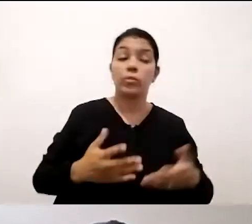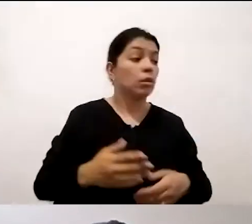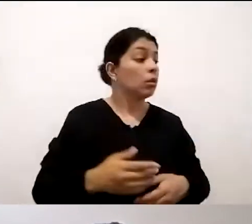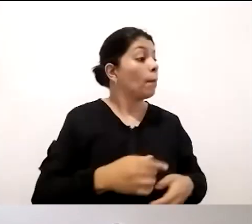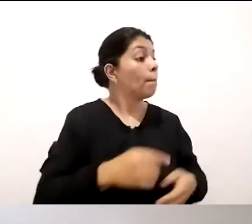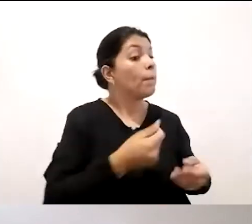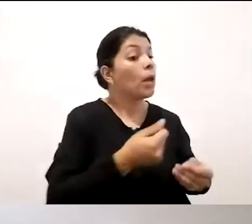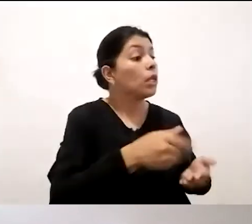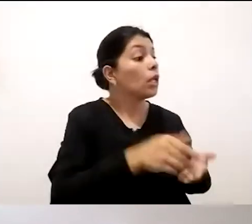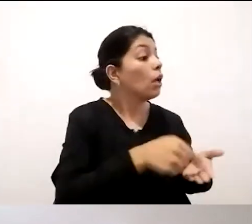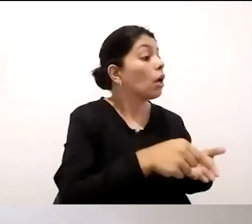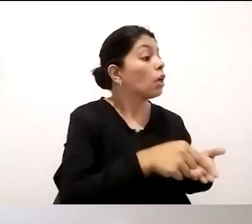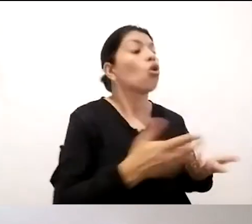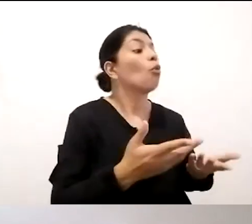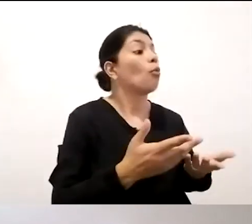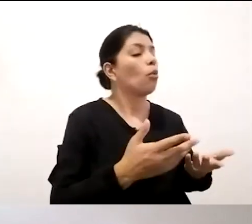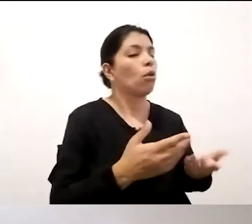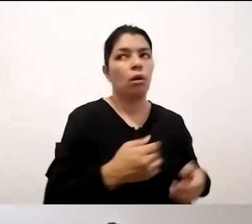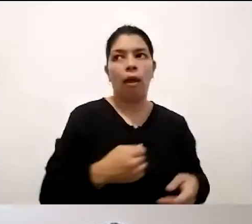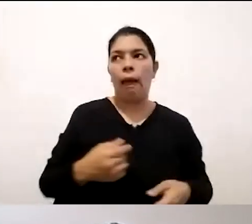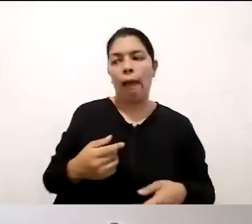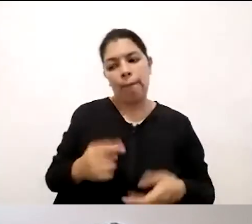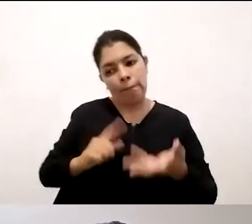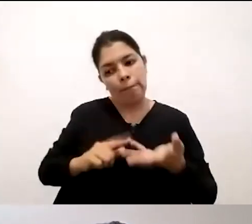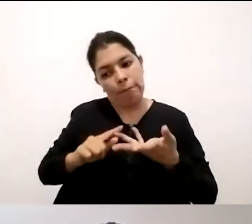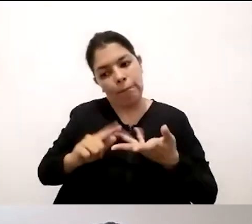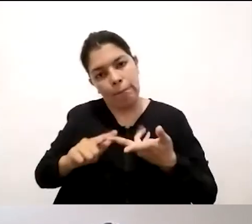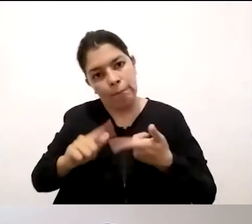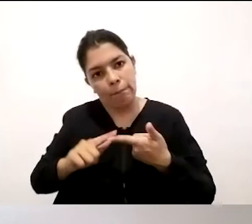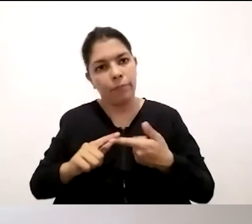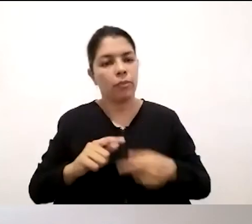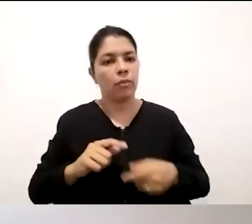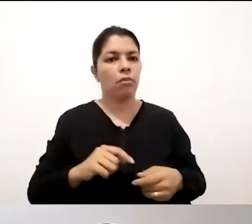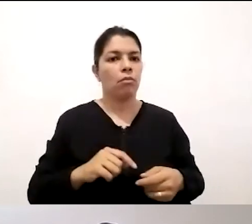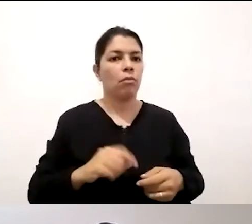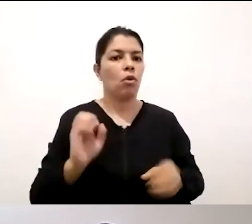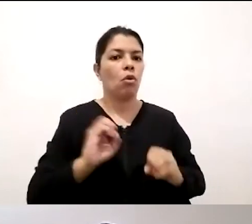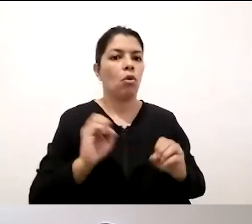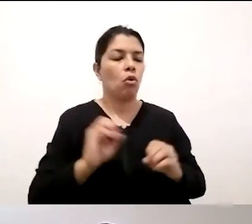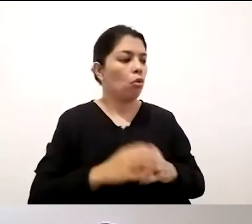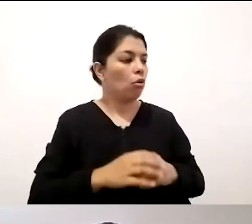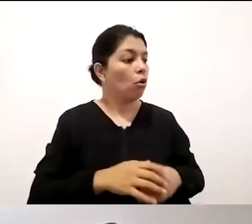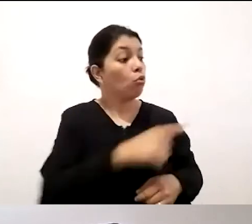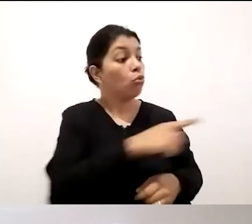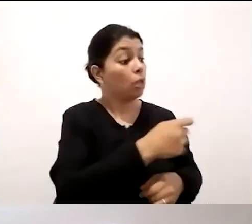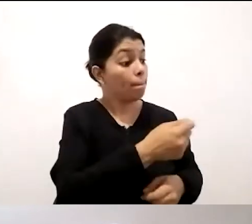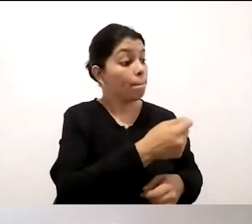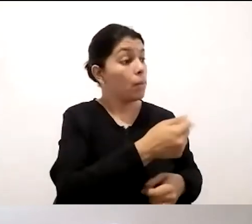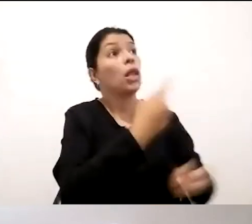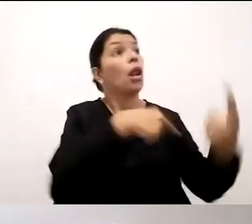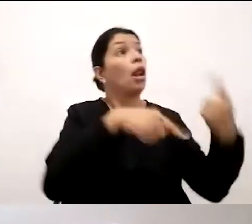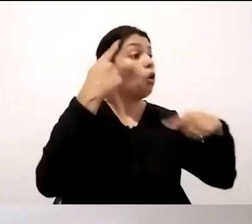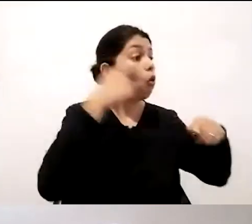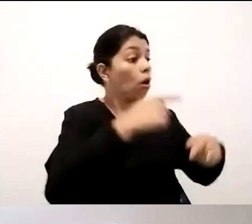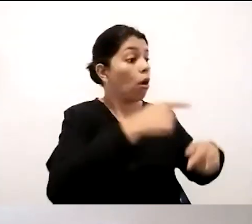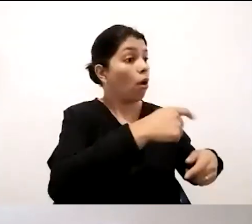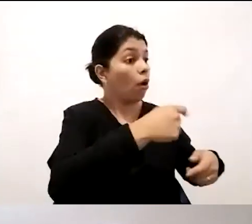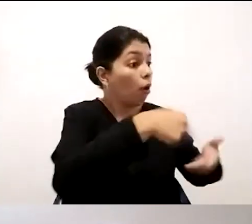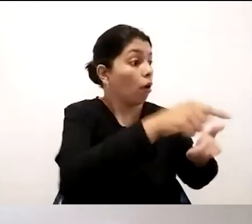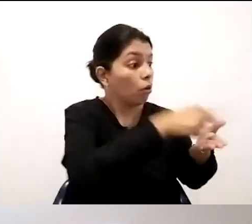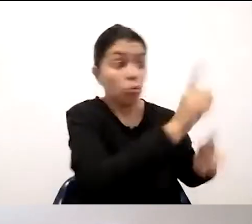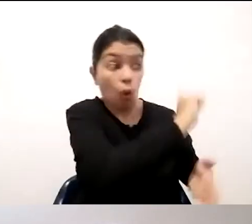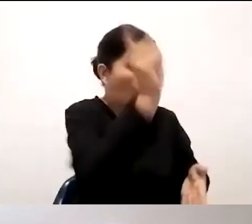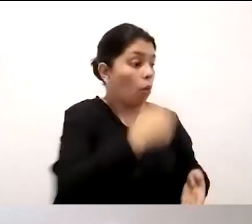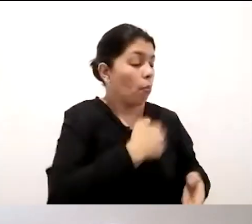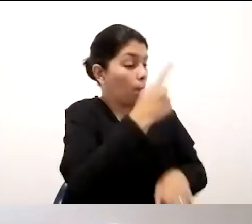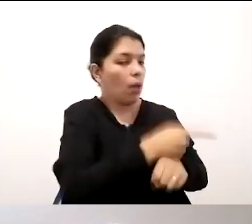lo ha gastado, y pues también no dispone de un presupuesto con libertad que se merece. Sí, Wilfer,